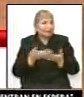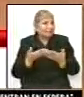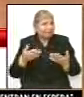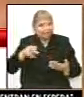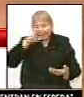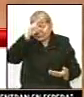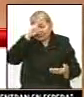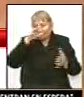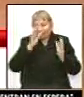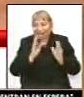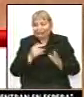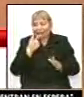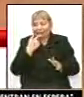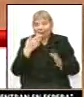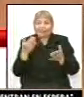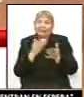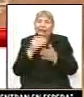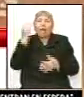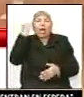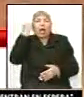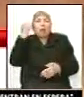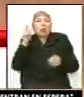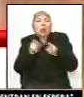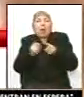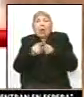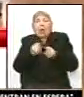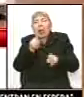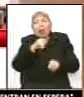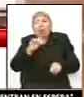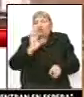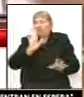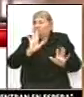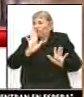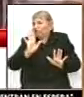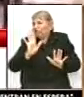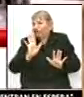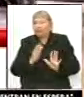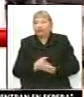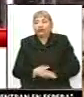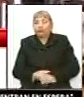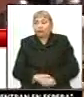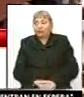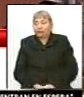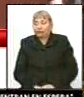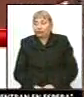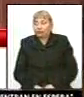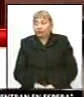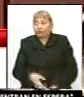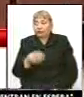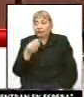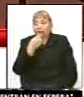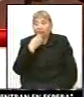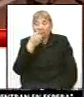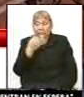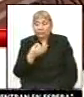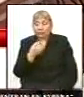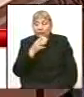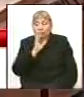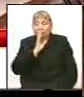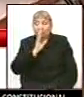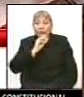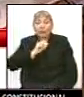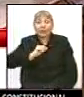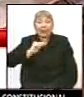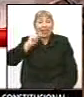que no necesariamente comulgamos con las ideas expuestas por ambas congresistas que me antecedieron. Porque sin duda, cuando hablamos de la